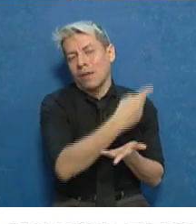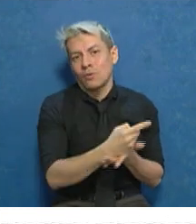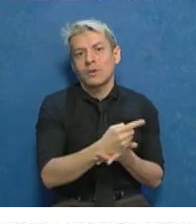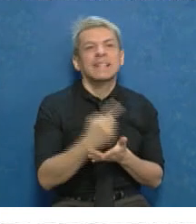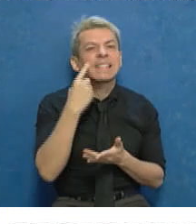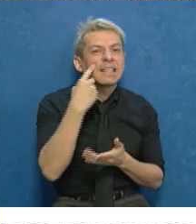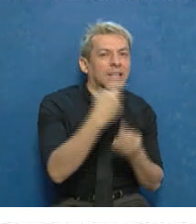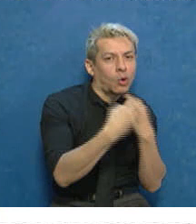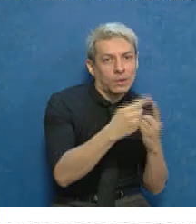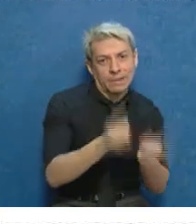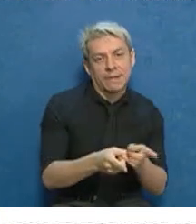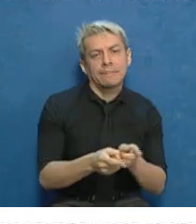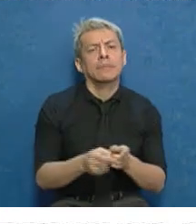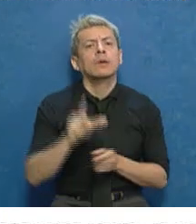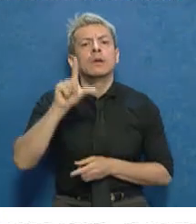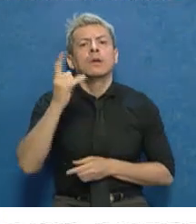Luciana Campigotto?